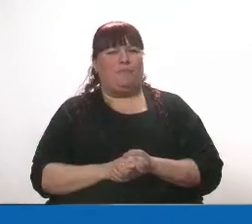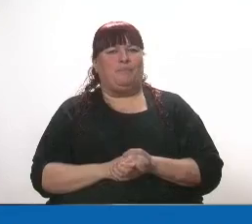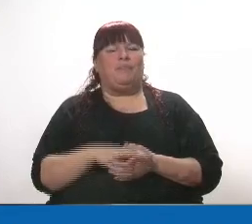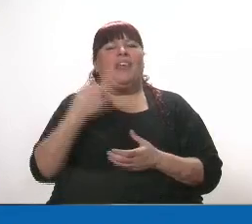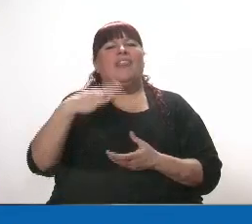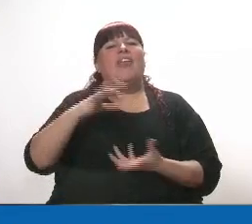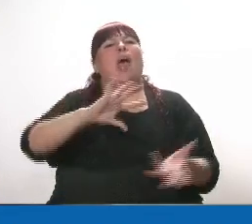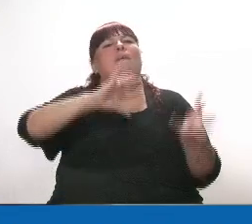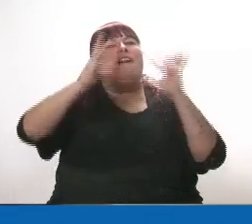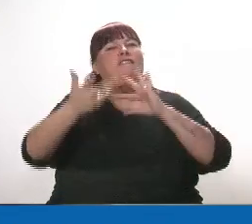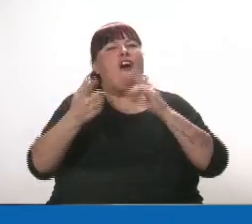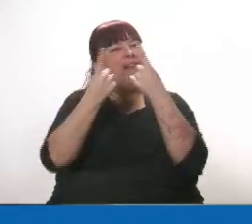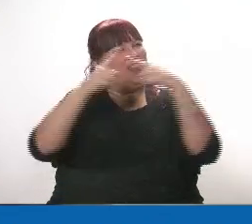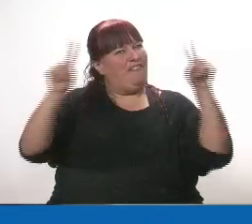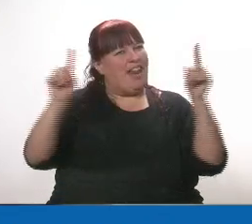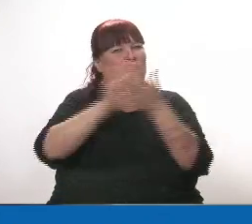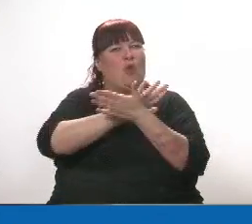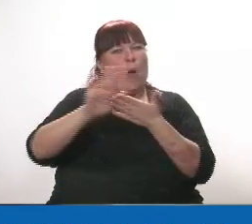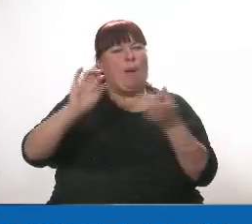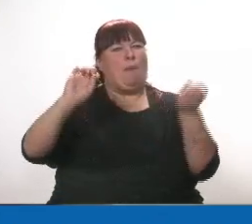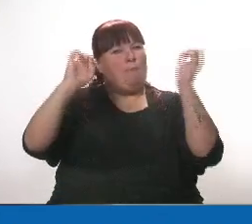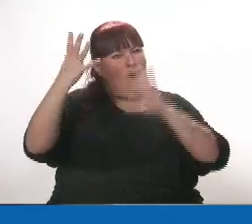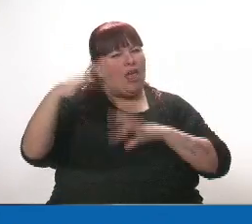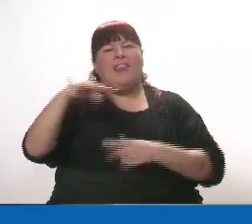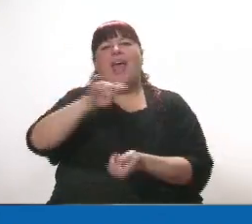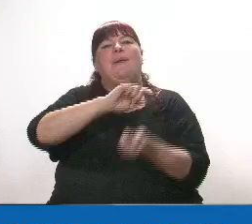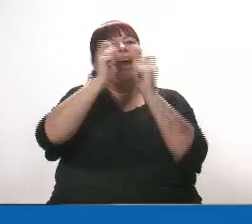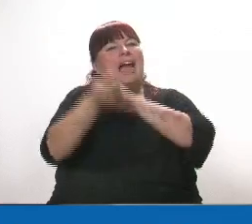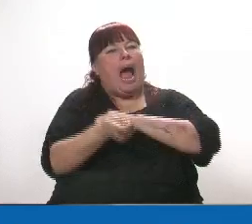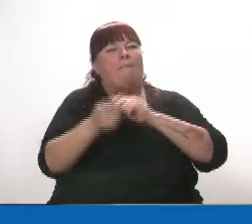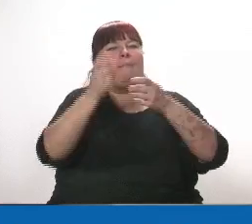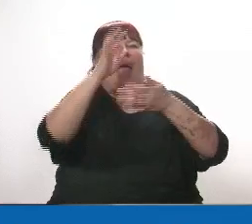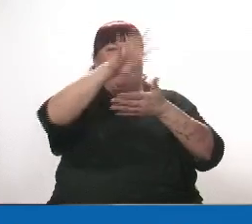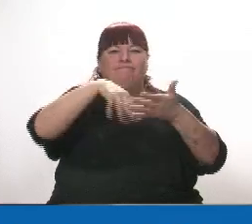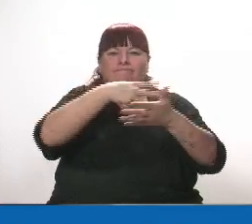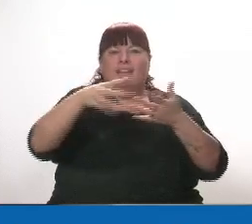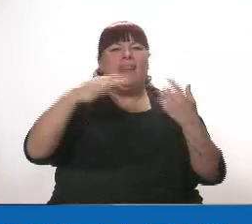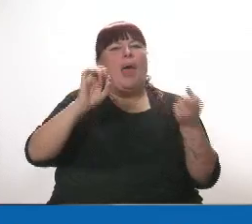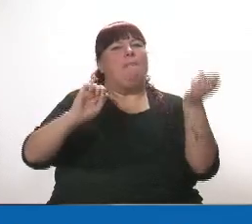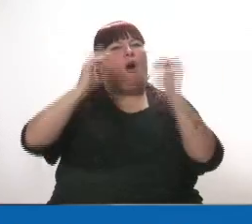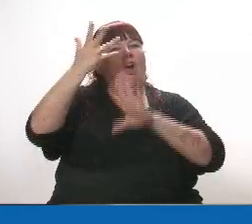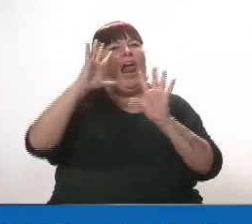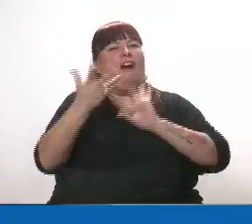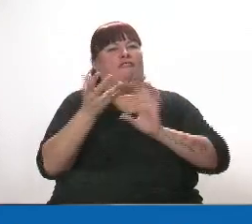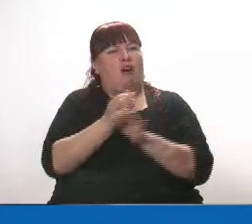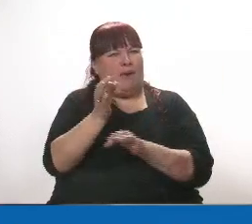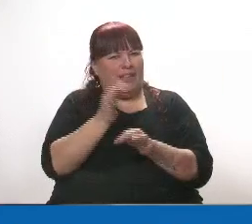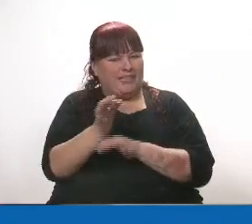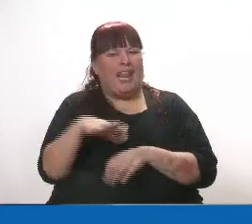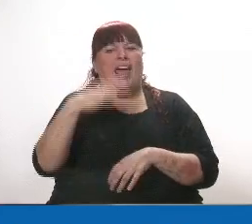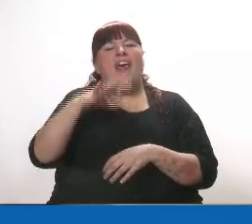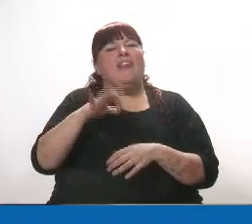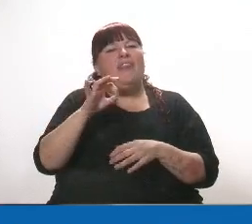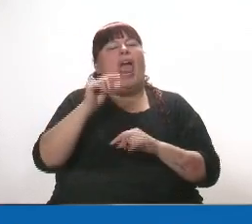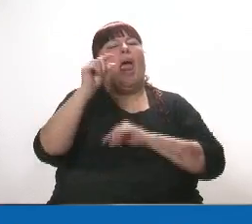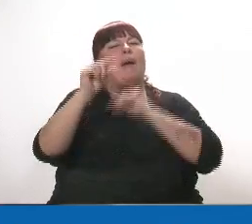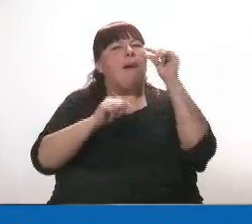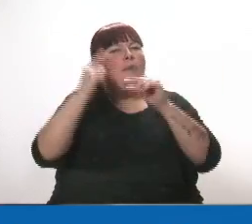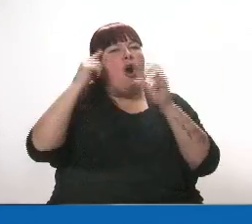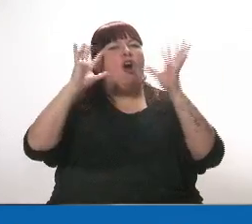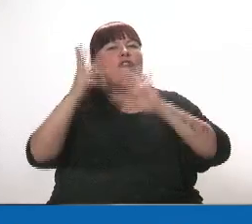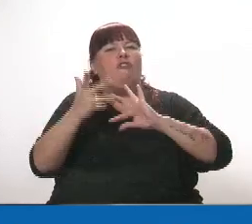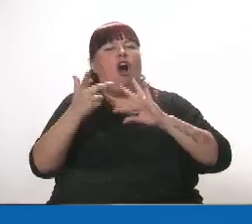metodologías innovadoras y modernas porque hay que cambiar las currículas porque hay que modernizar la pedagogía porque hay que racionalizar las